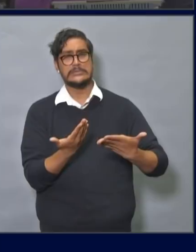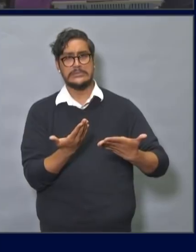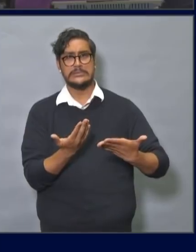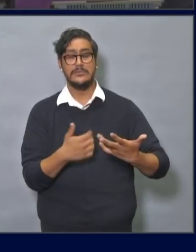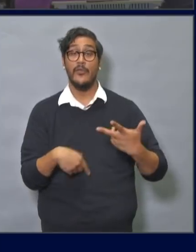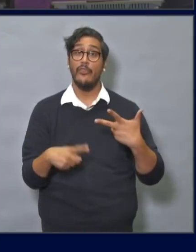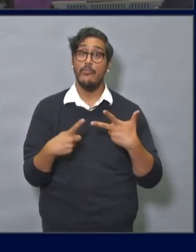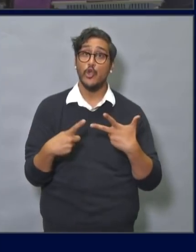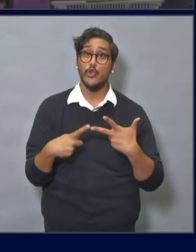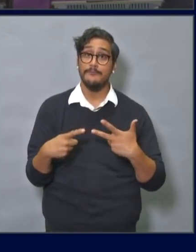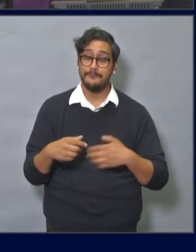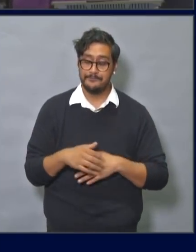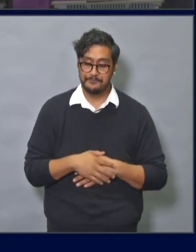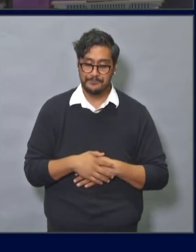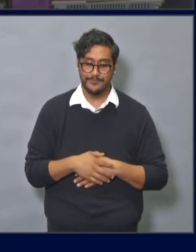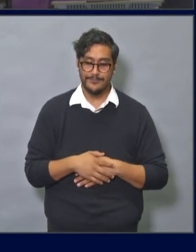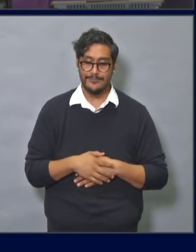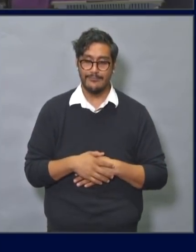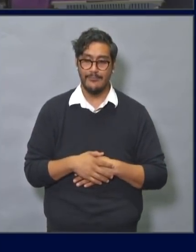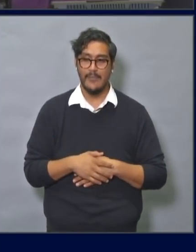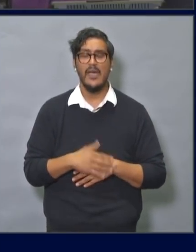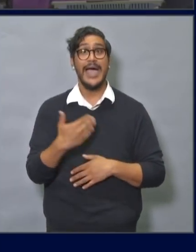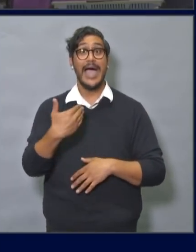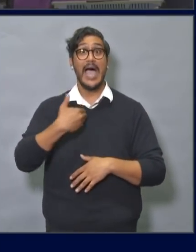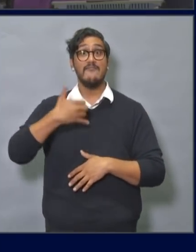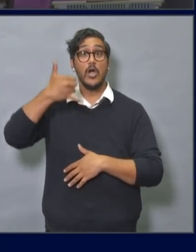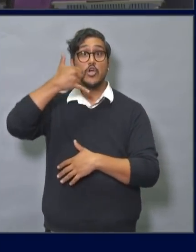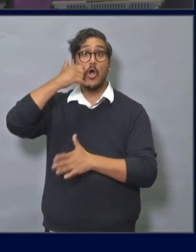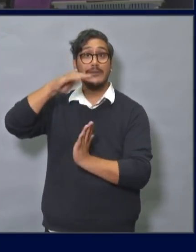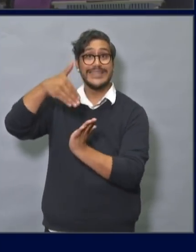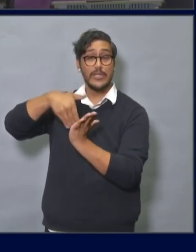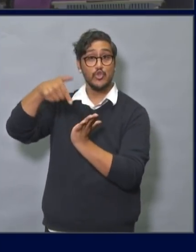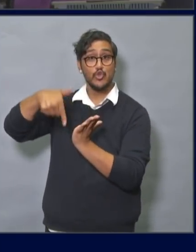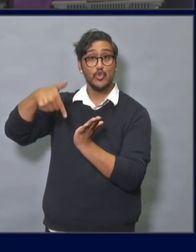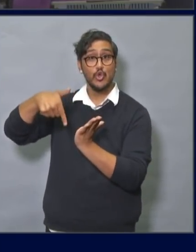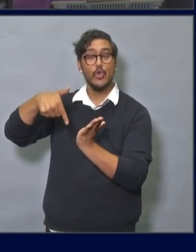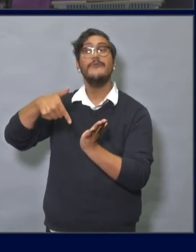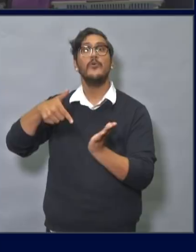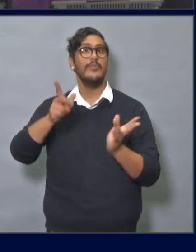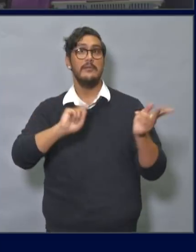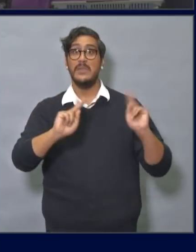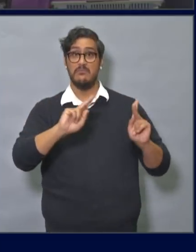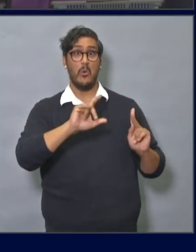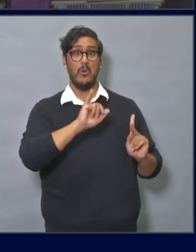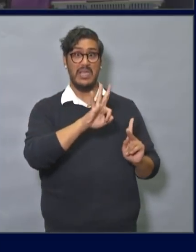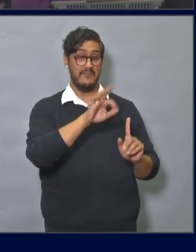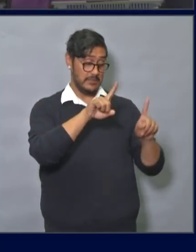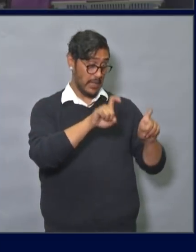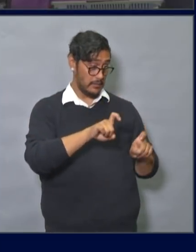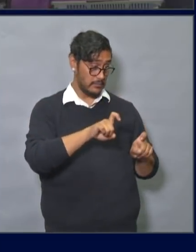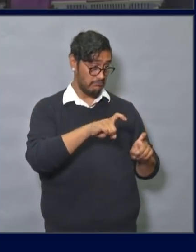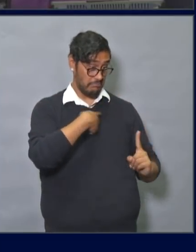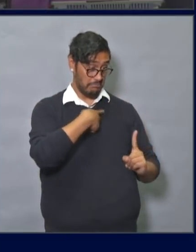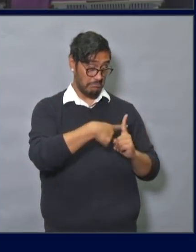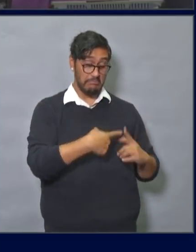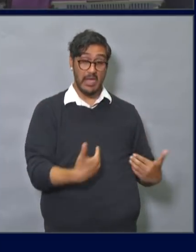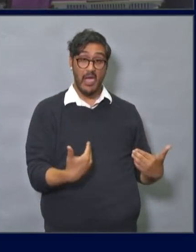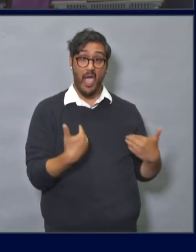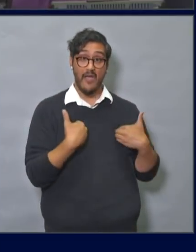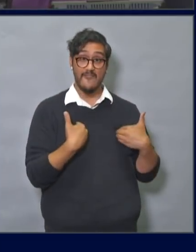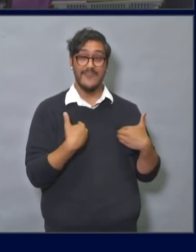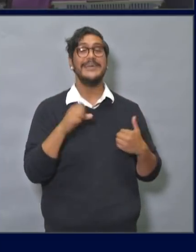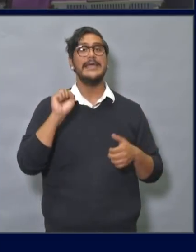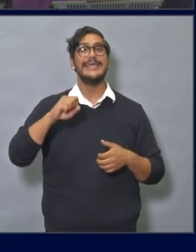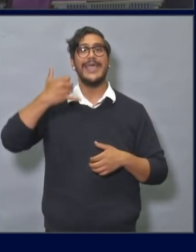Tercero, promover un centro de llamadas al que las personas con un resultado positivo de COVID-19 puedan llamar